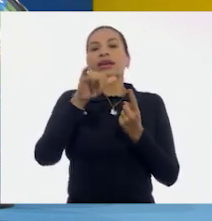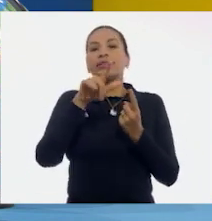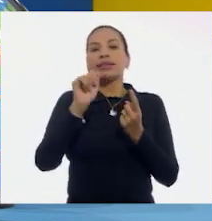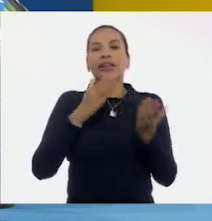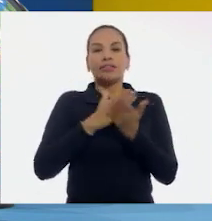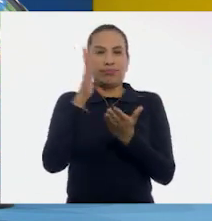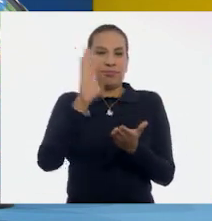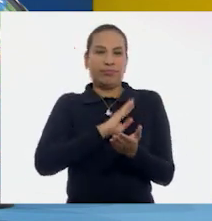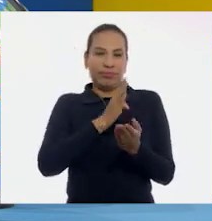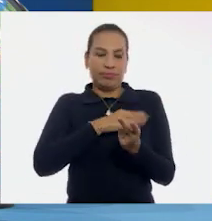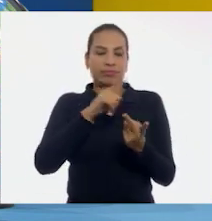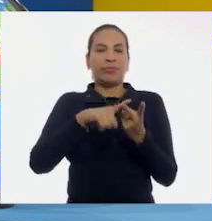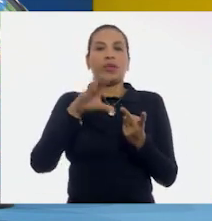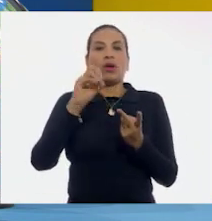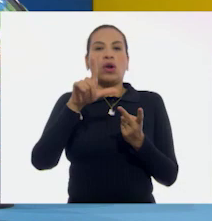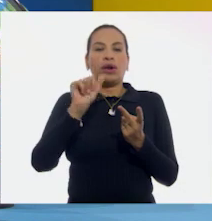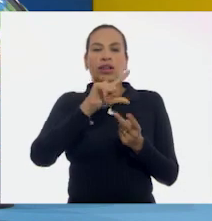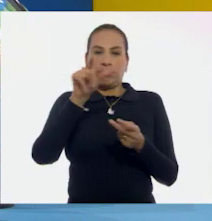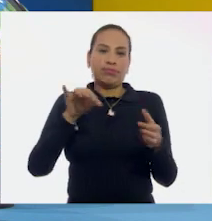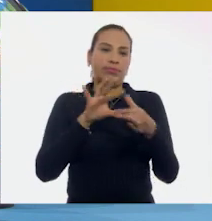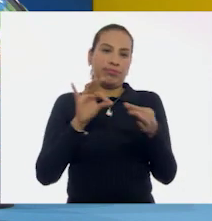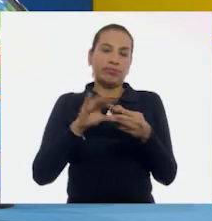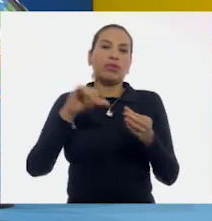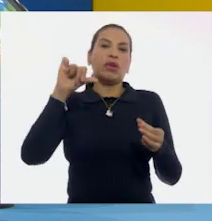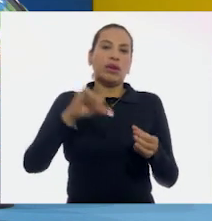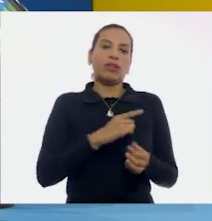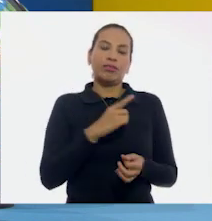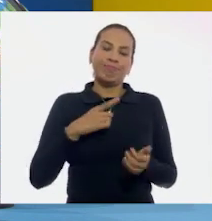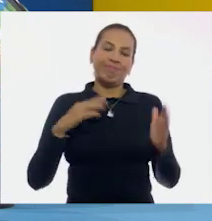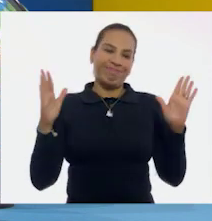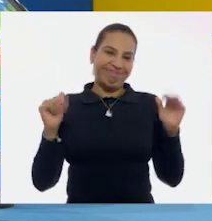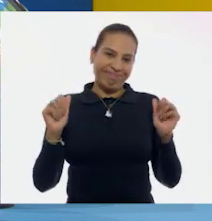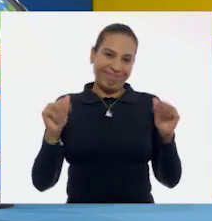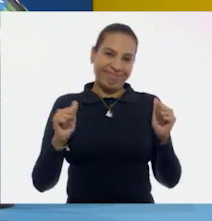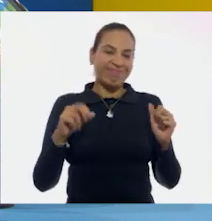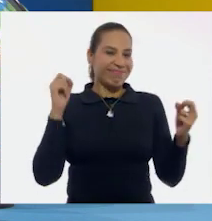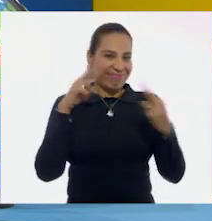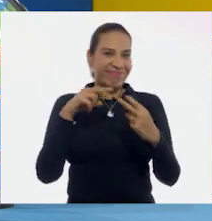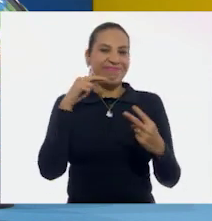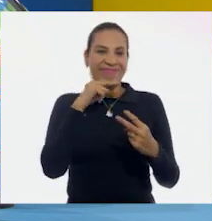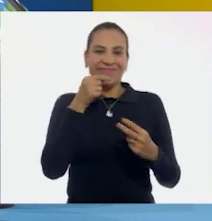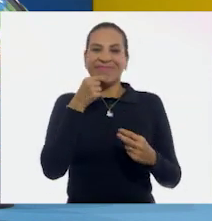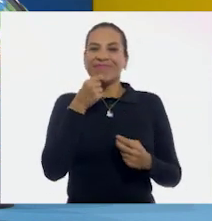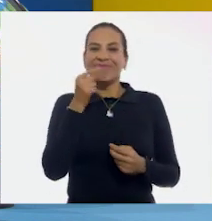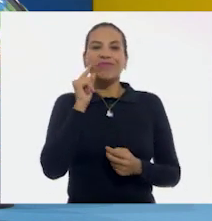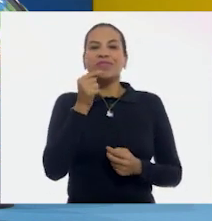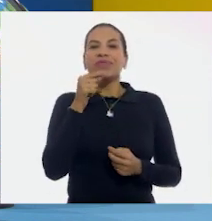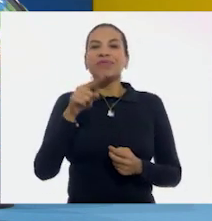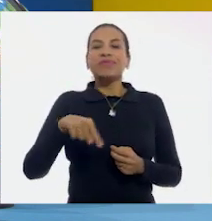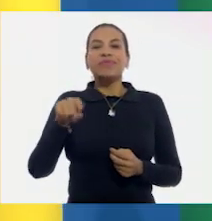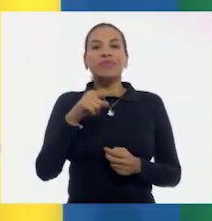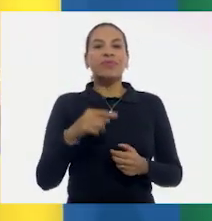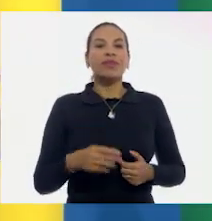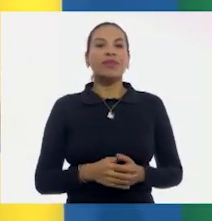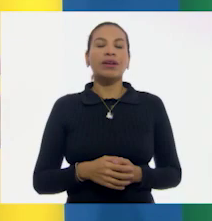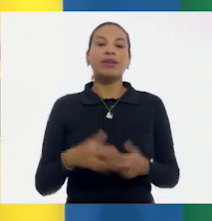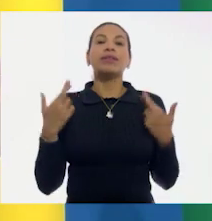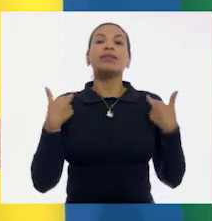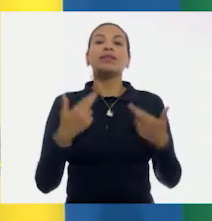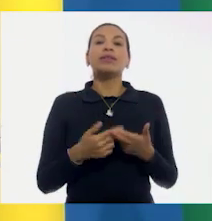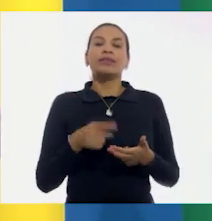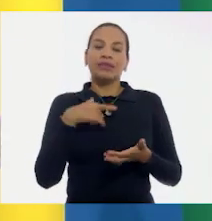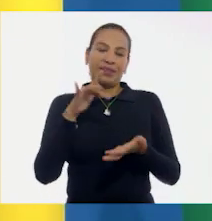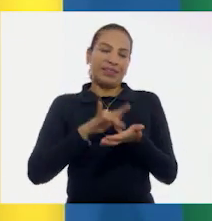más detalle en clases posteriores. Por hoy debemos despedirnos. Hasta la próxima, niñas y niños. Maestra,